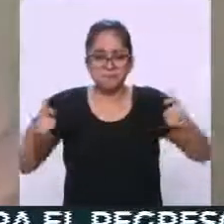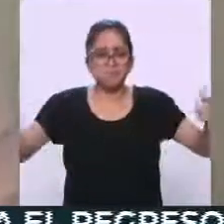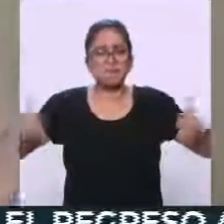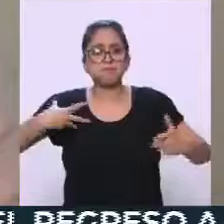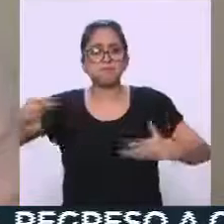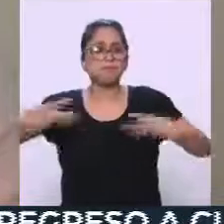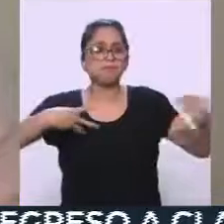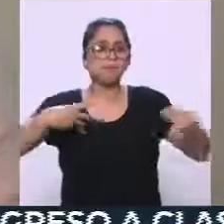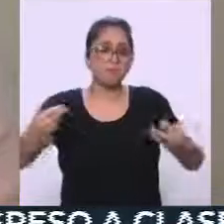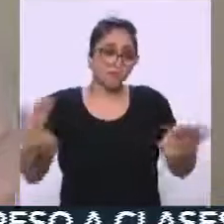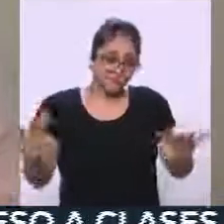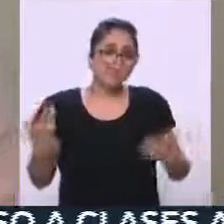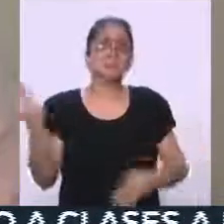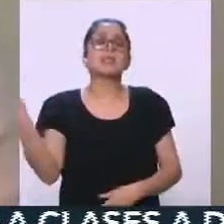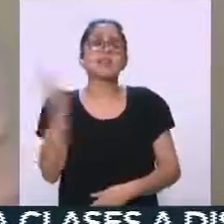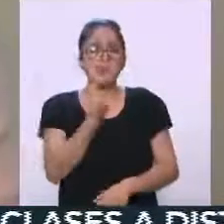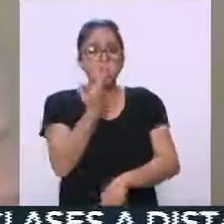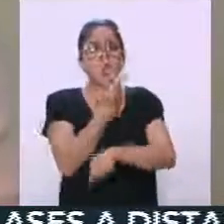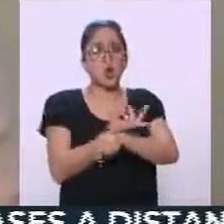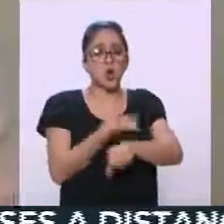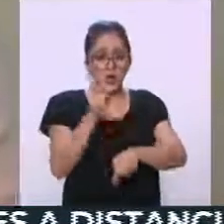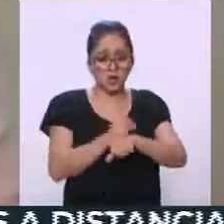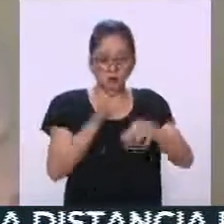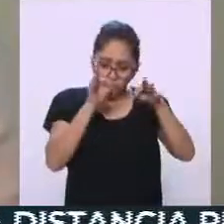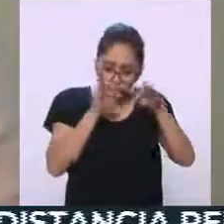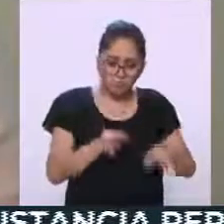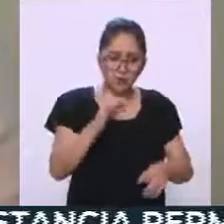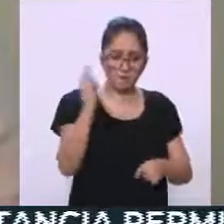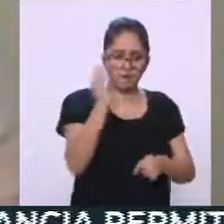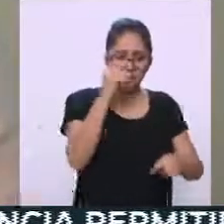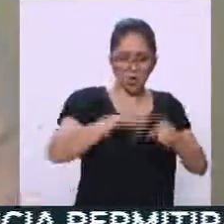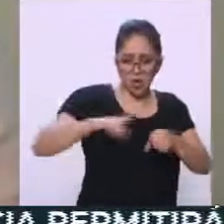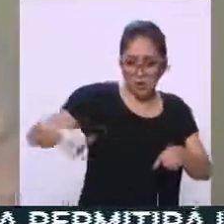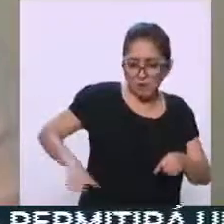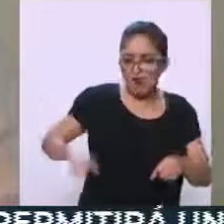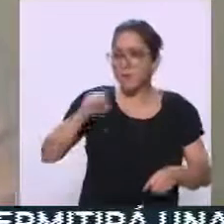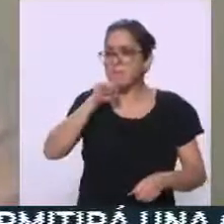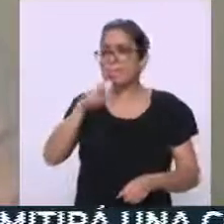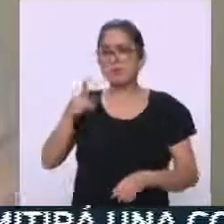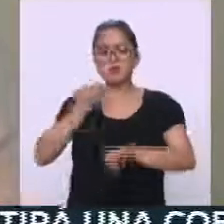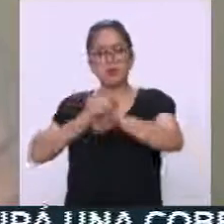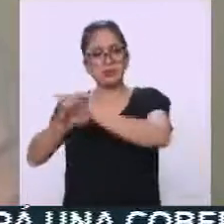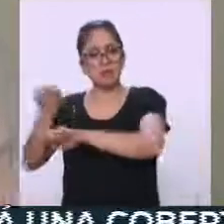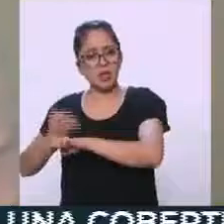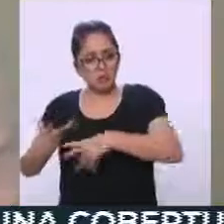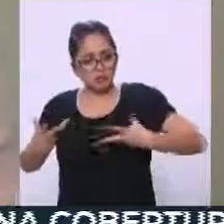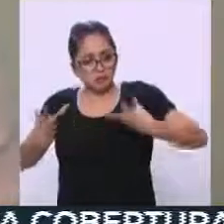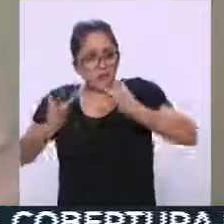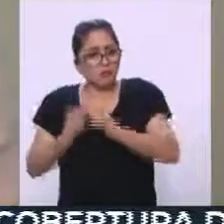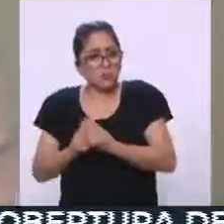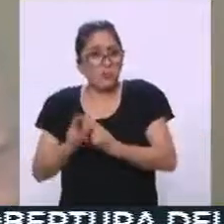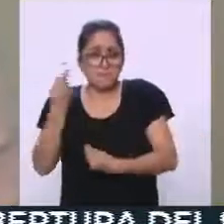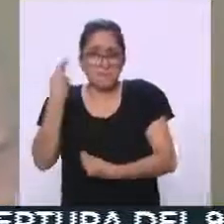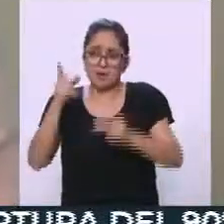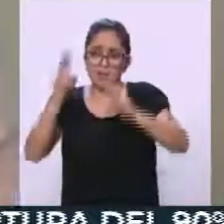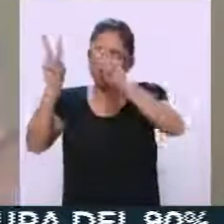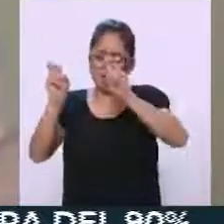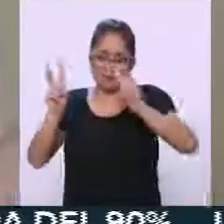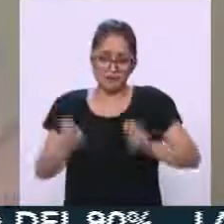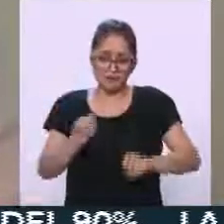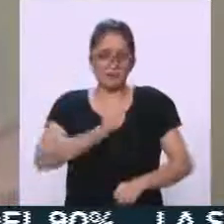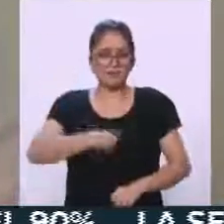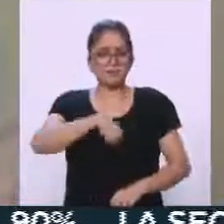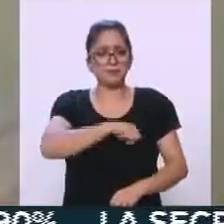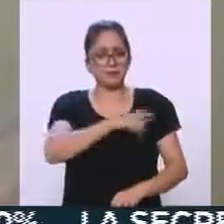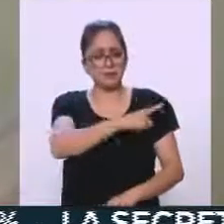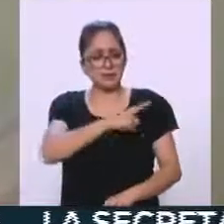coordinación federación-entidades, y la labor del sector salud, que a su vez mucho de ello depende de las entidades, que también esté